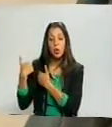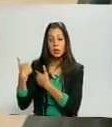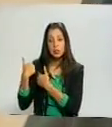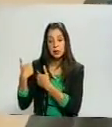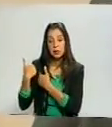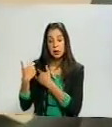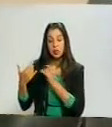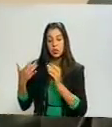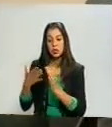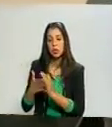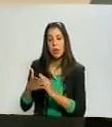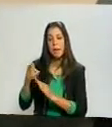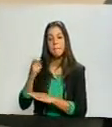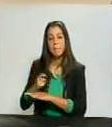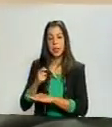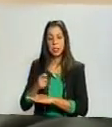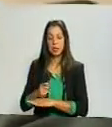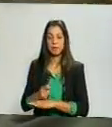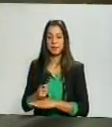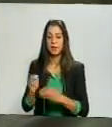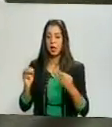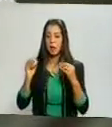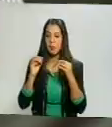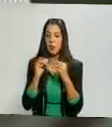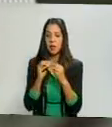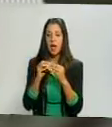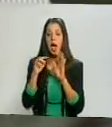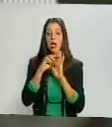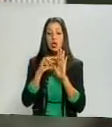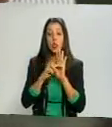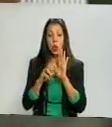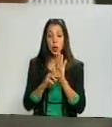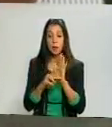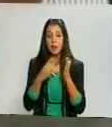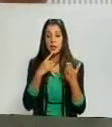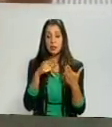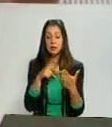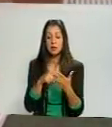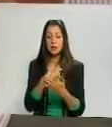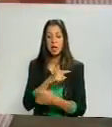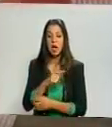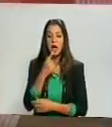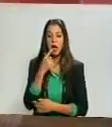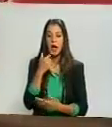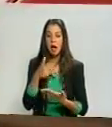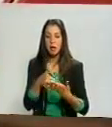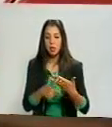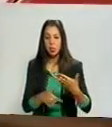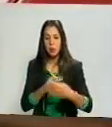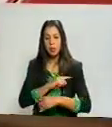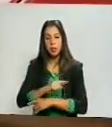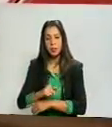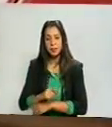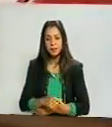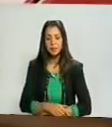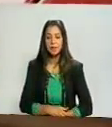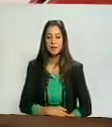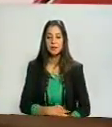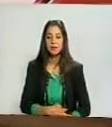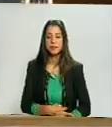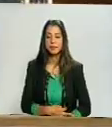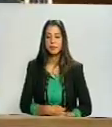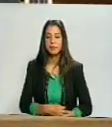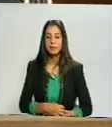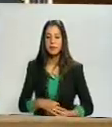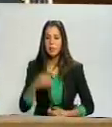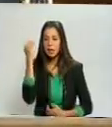competencia en materia de minería, de conformidad con la normativa que este último dicte al efecto. Es todo, presidente.